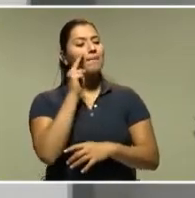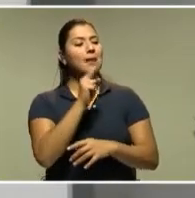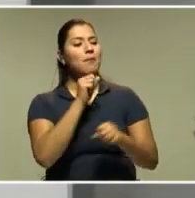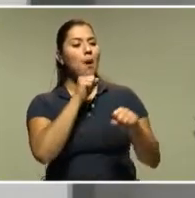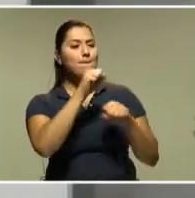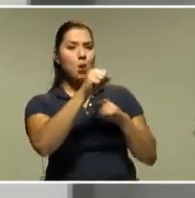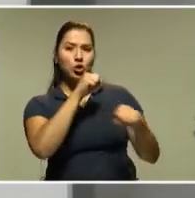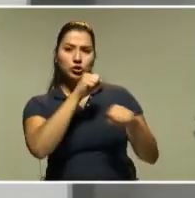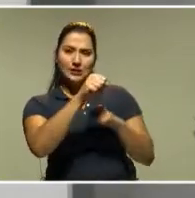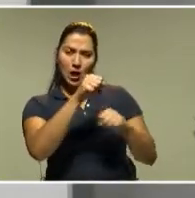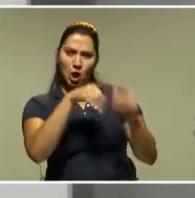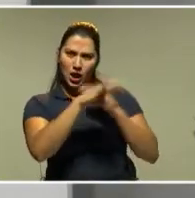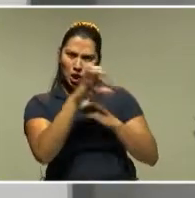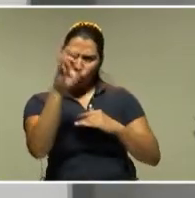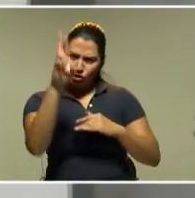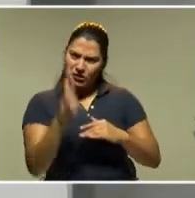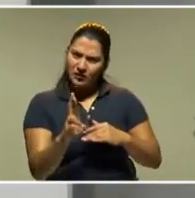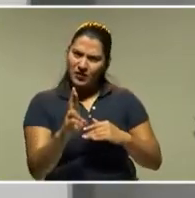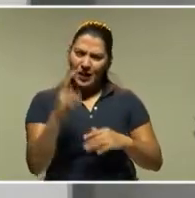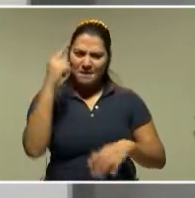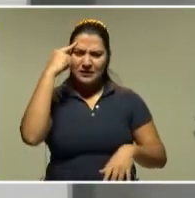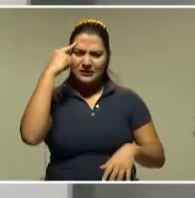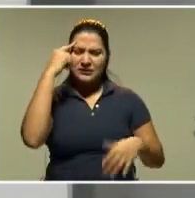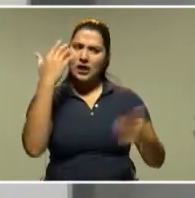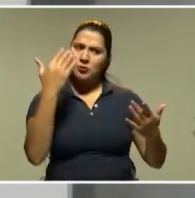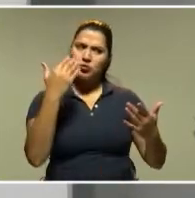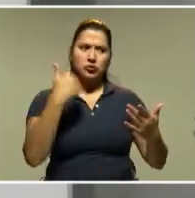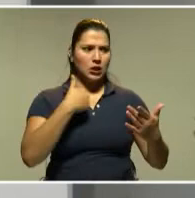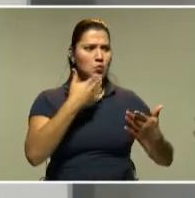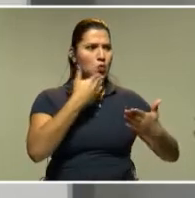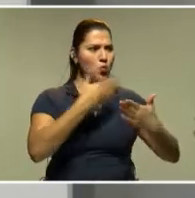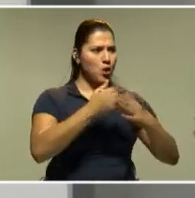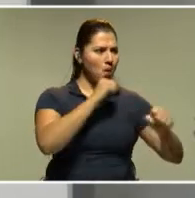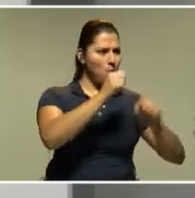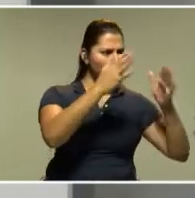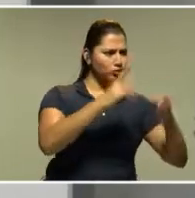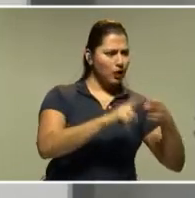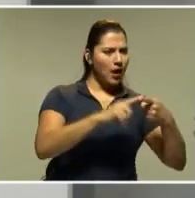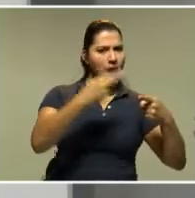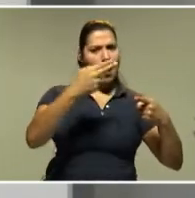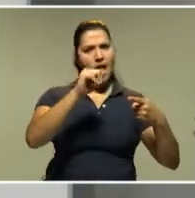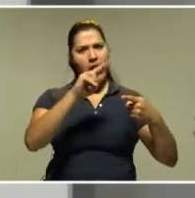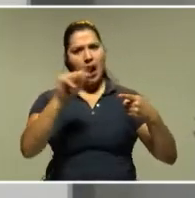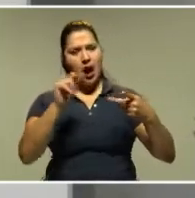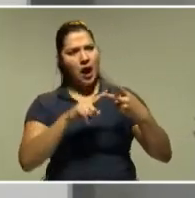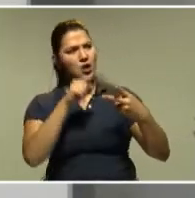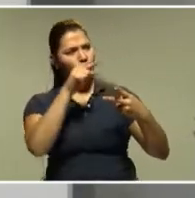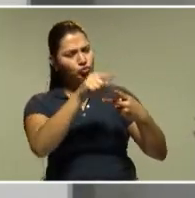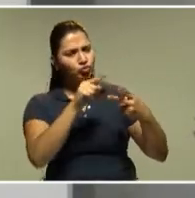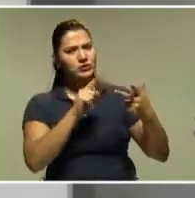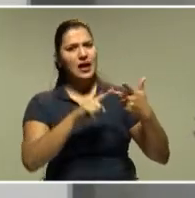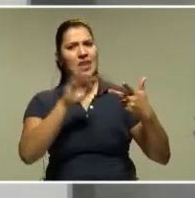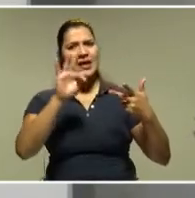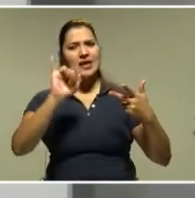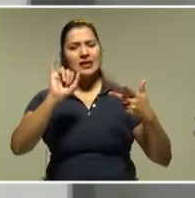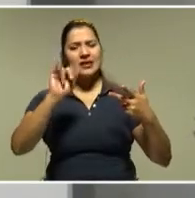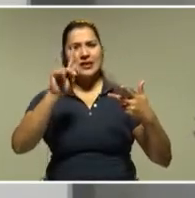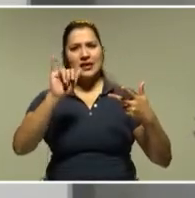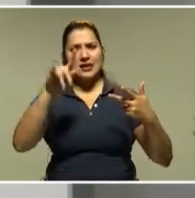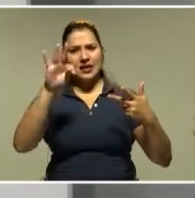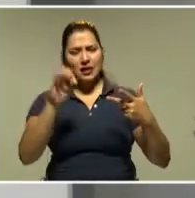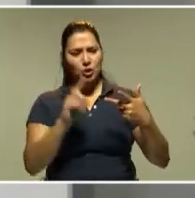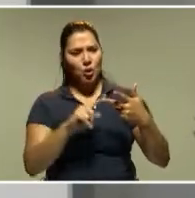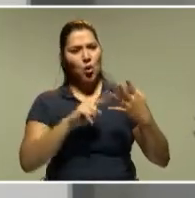Rica y dice, bueno, es que han salido muy buenas promesas. Tenemos a Hanna, la tenemos usted, a Tiquito, vuelve a ver a la selección,